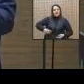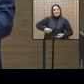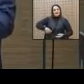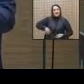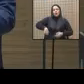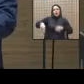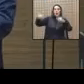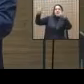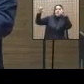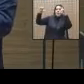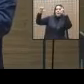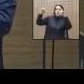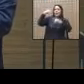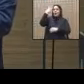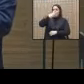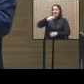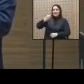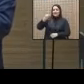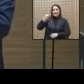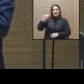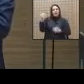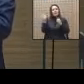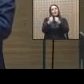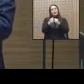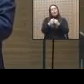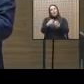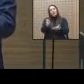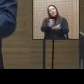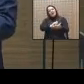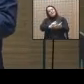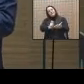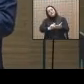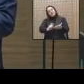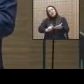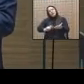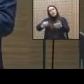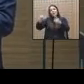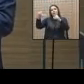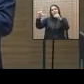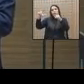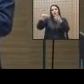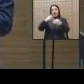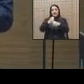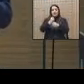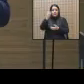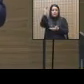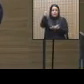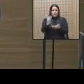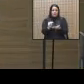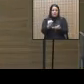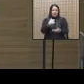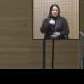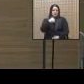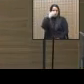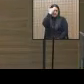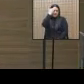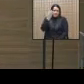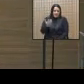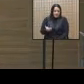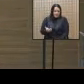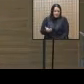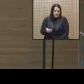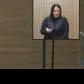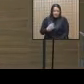muy linda ahí, según él con un lapicero haciendo el recorte, de que yo sepa, no